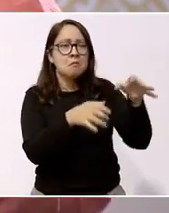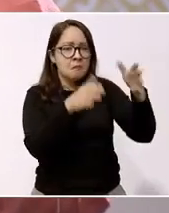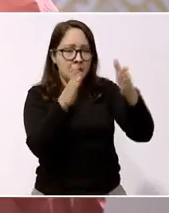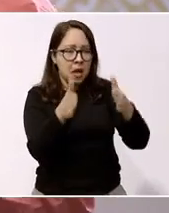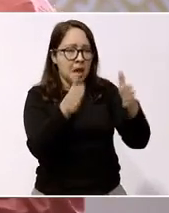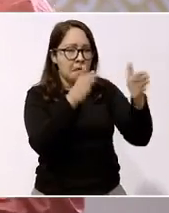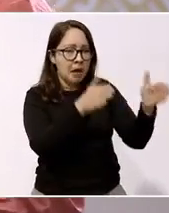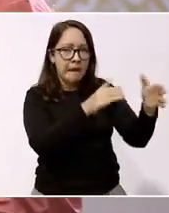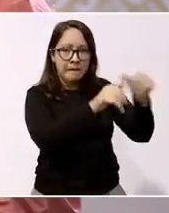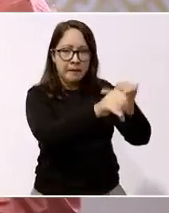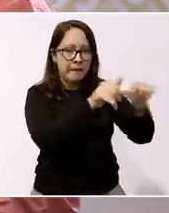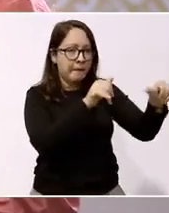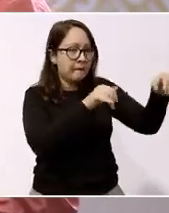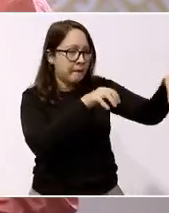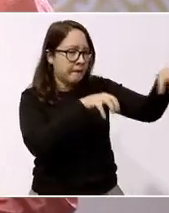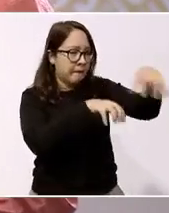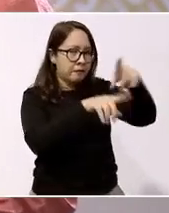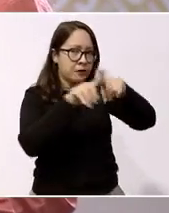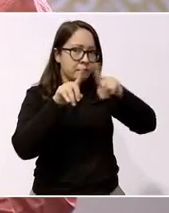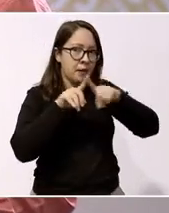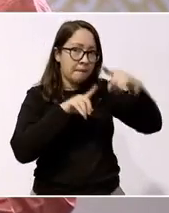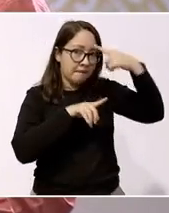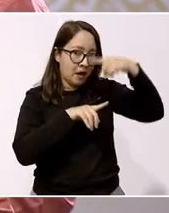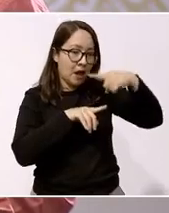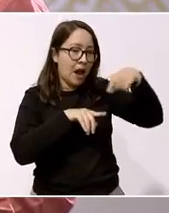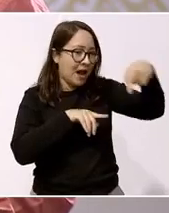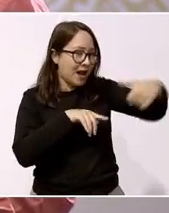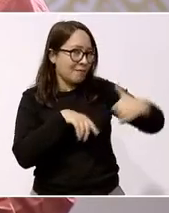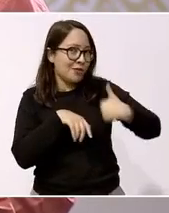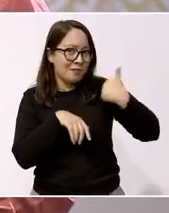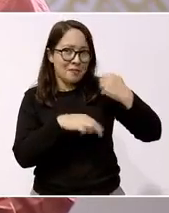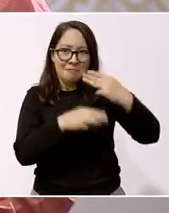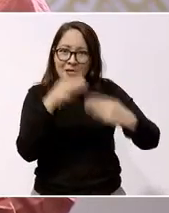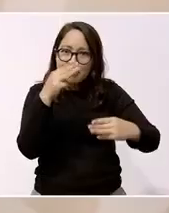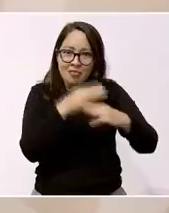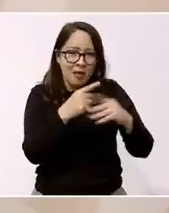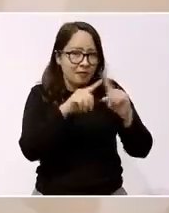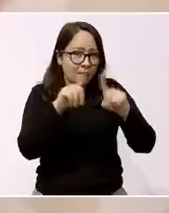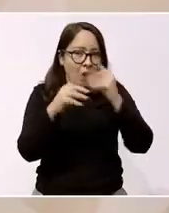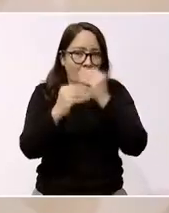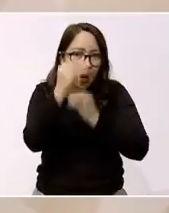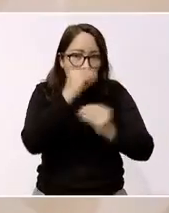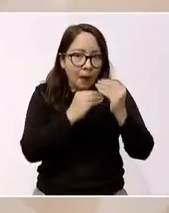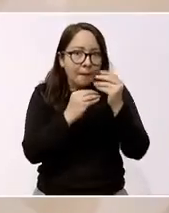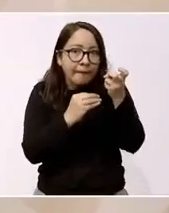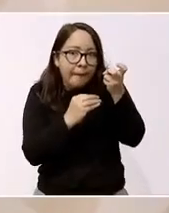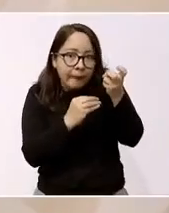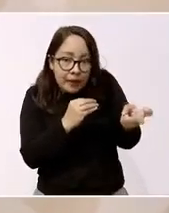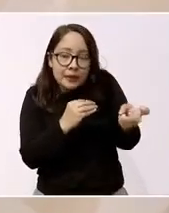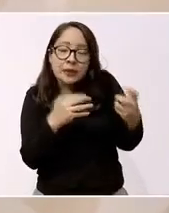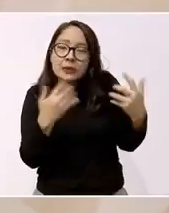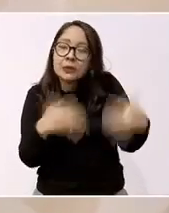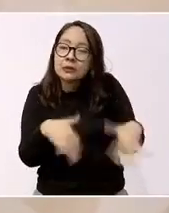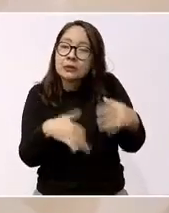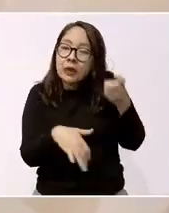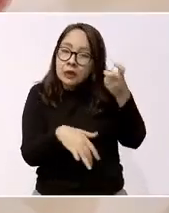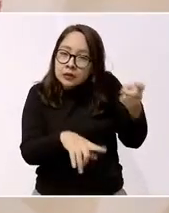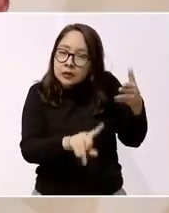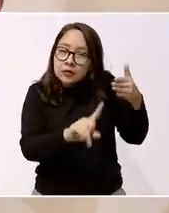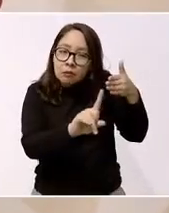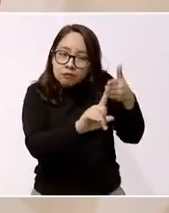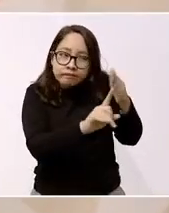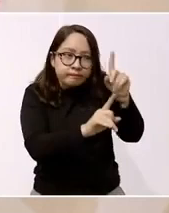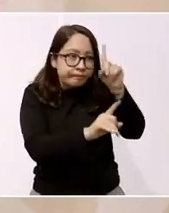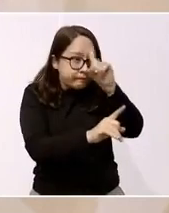para tener autoconsumo. Esa es la